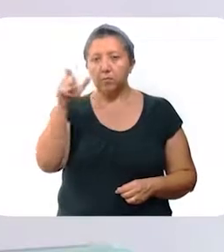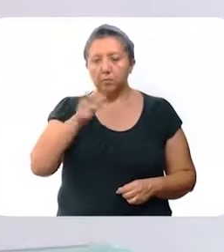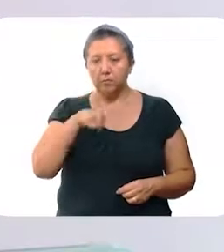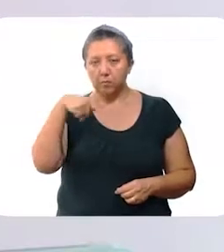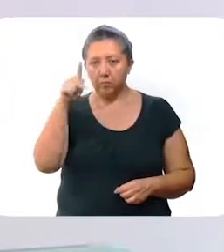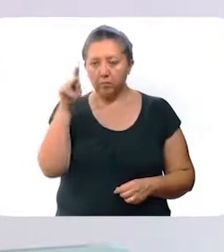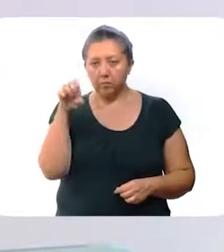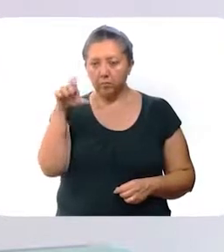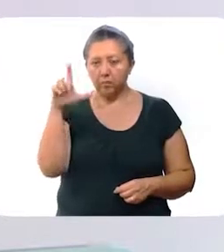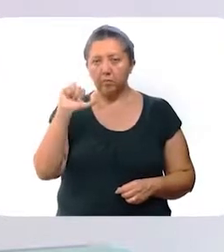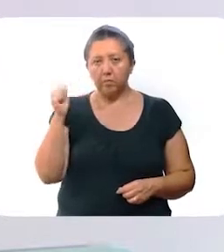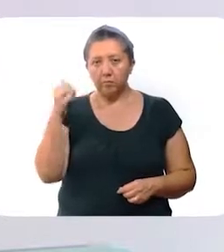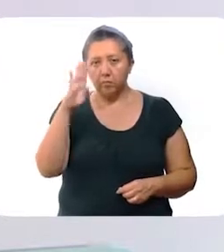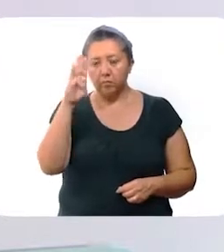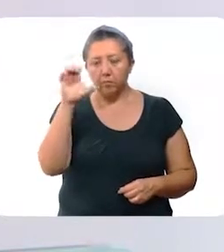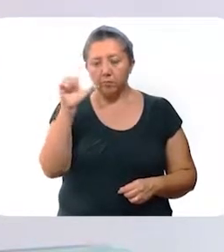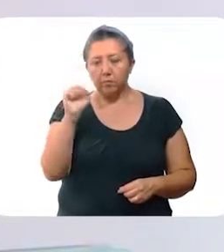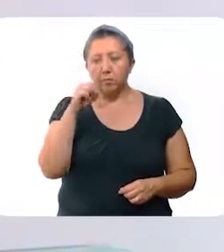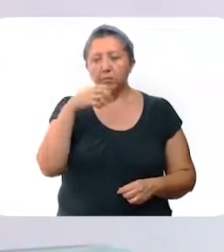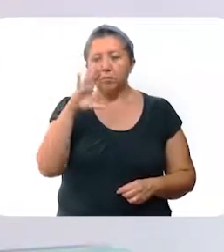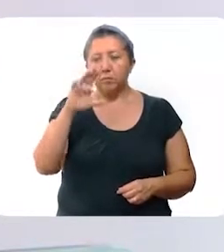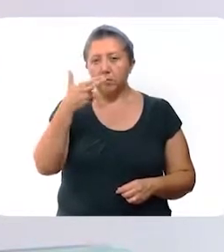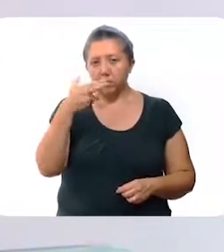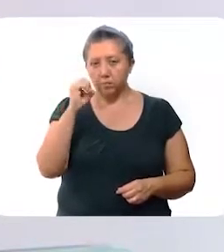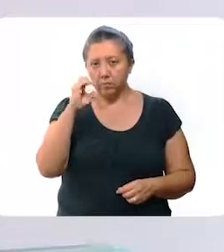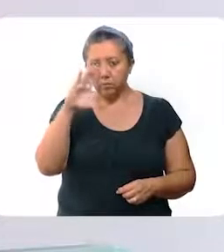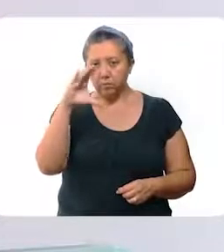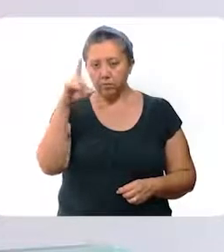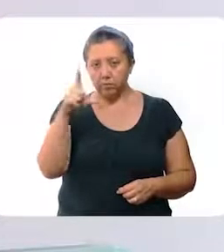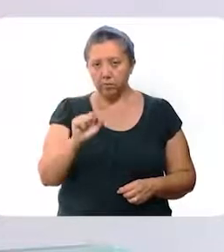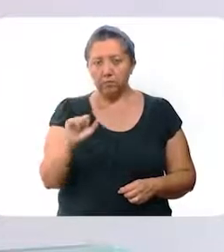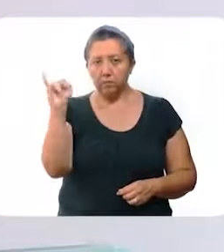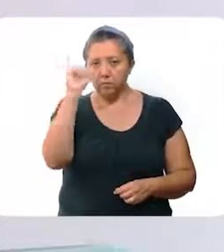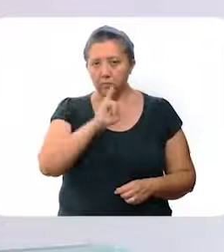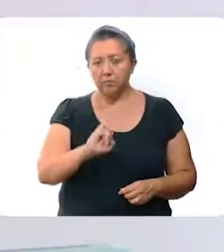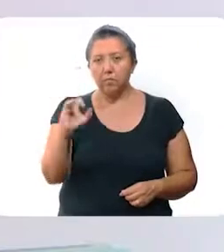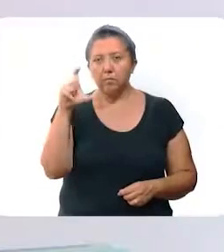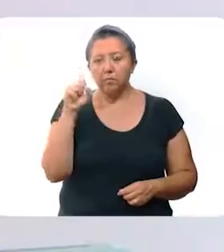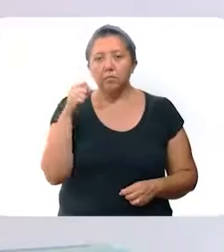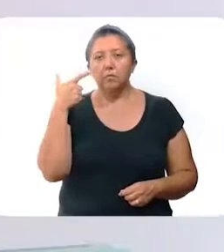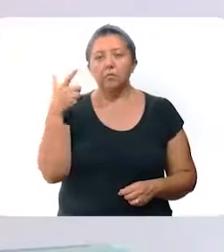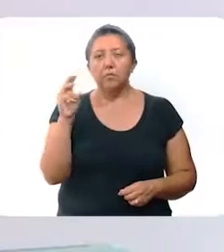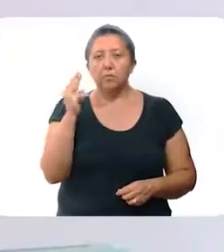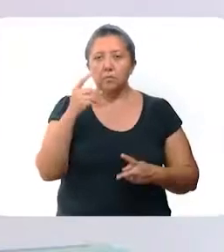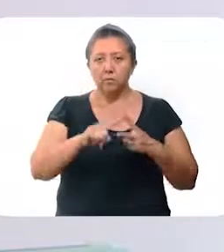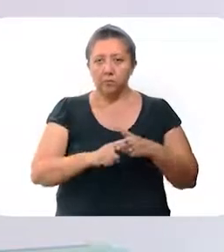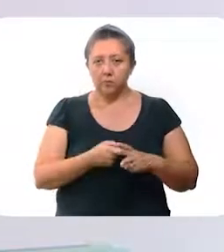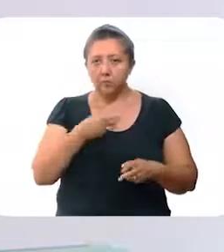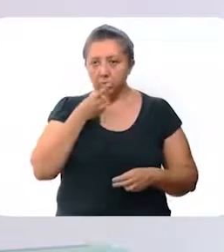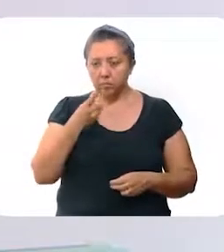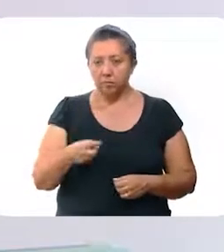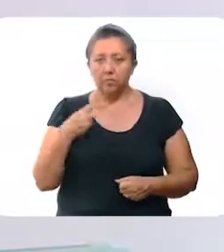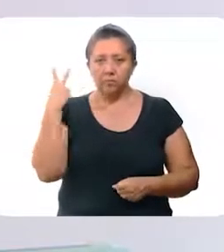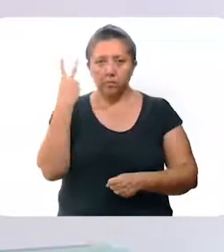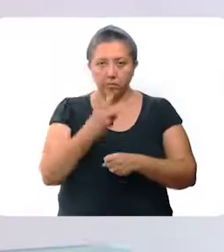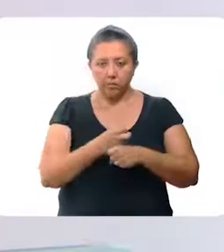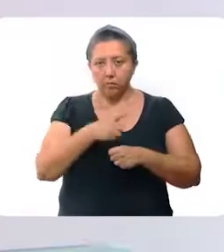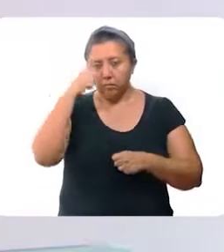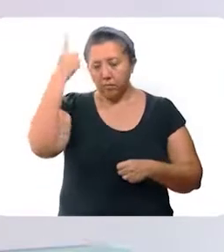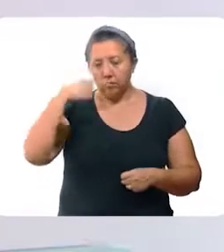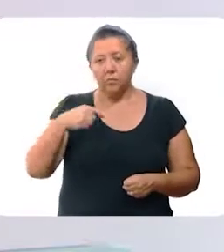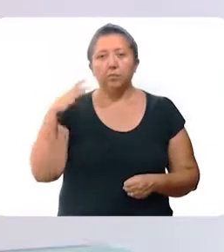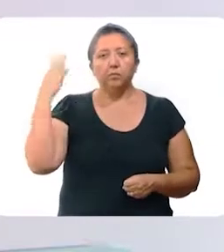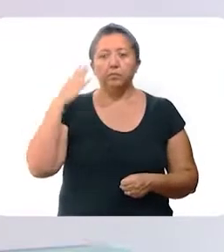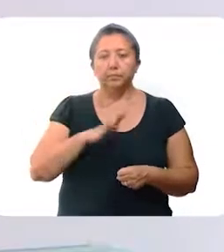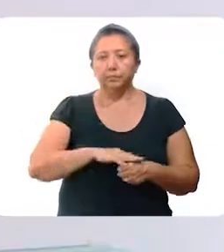Chixcacalcupul, Bocobá, Baca, Canzacap y Chocholá. El jueves 27 de mayo iniciará la aplicación de la segunda dosis para